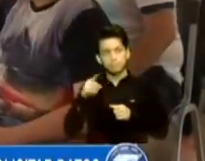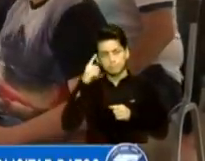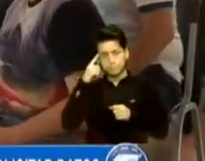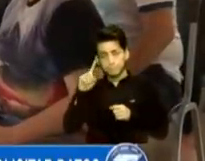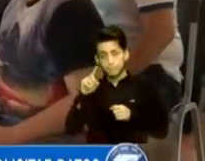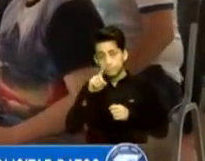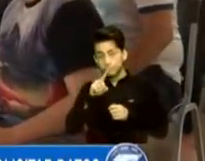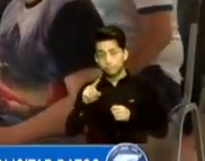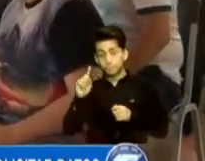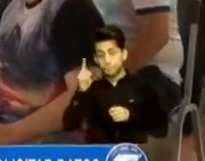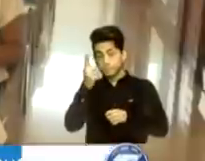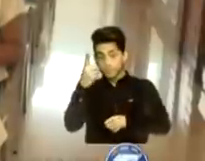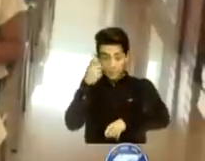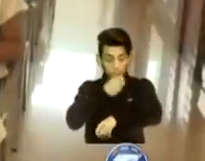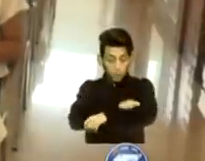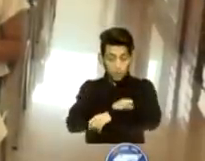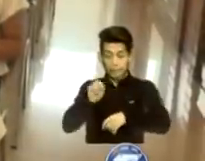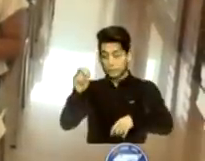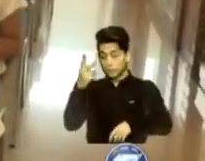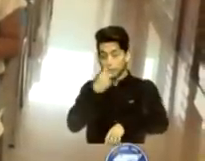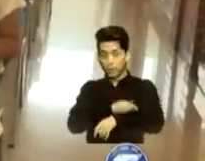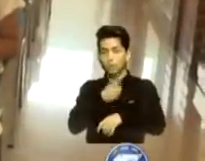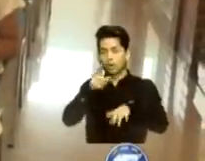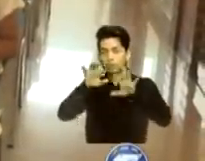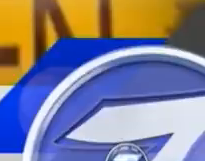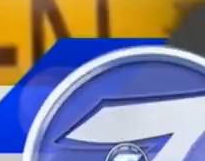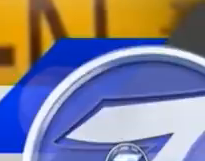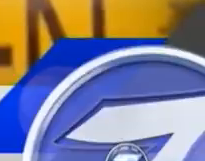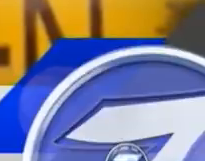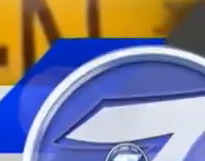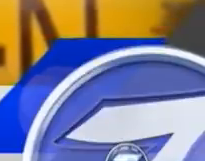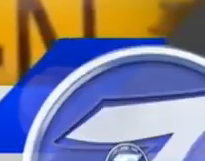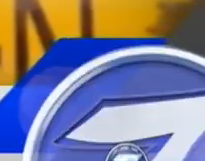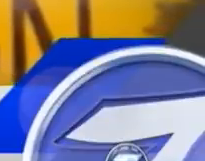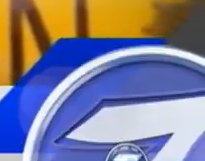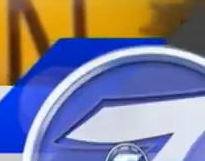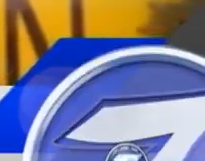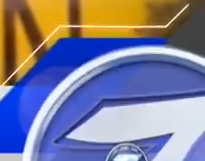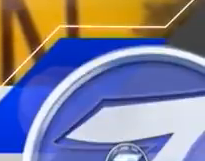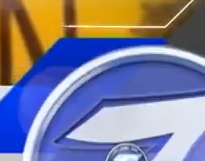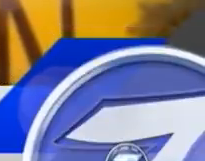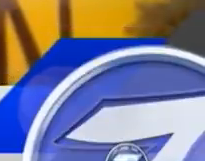plataforma web del Ministerio de Salud o en los centros de vacunación.